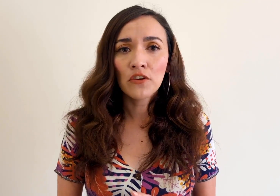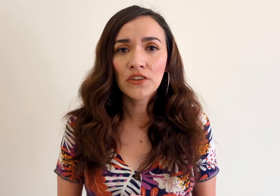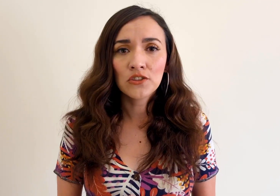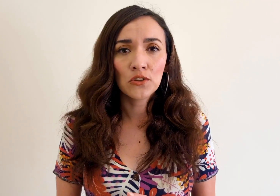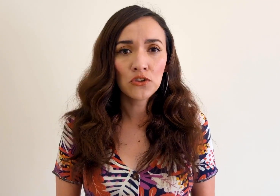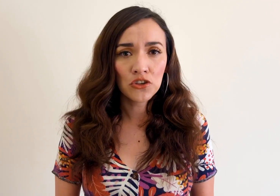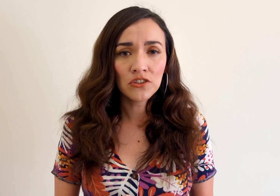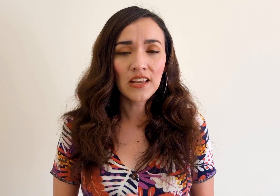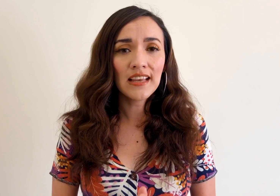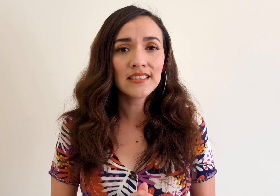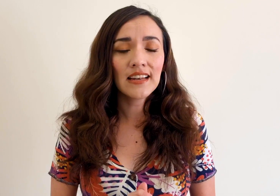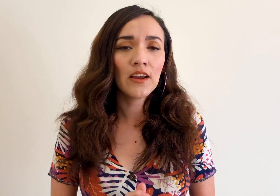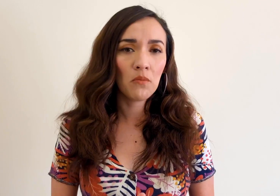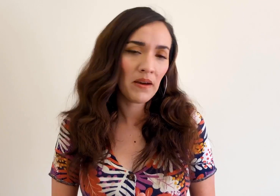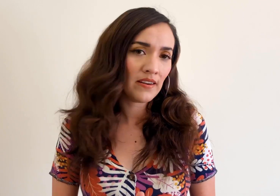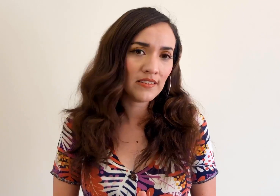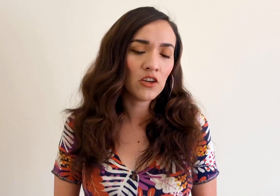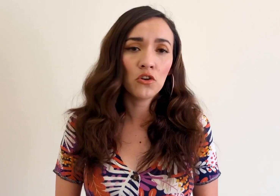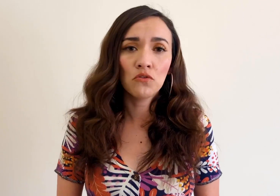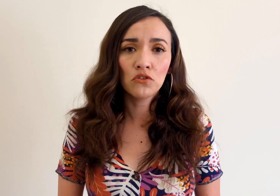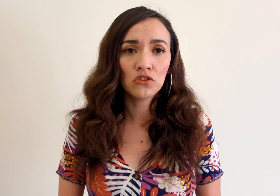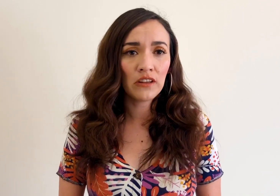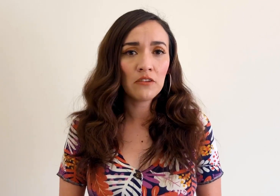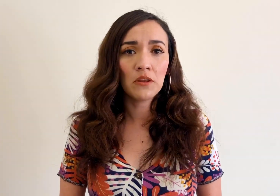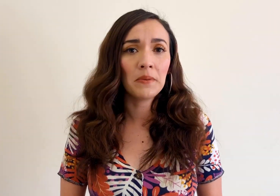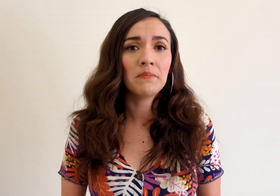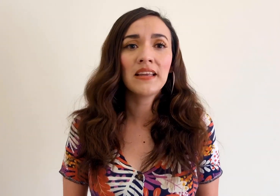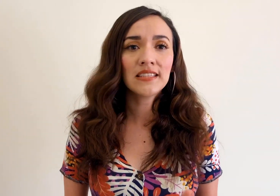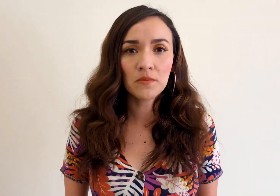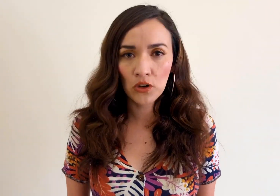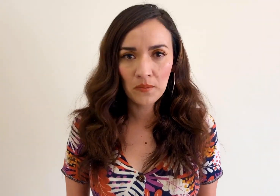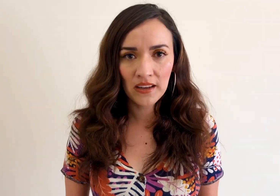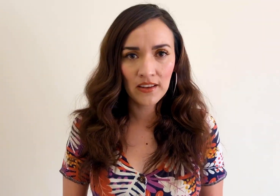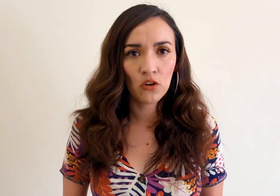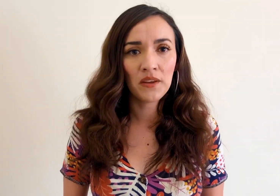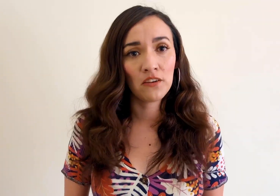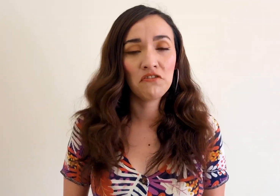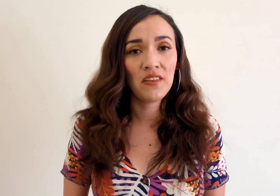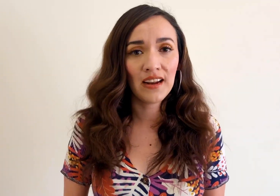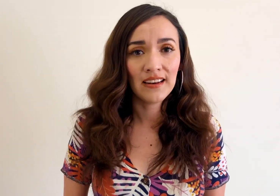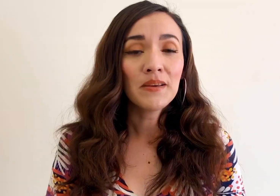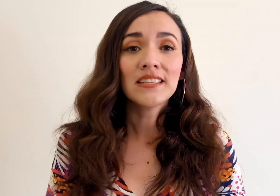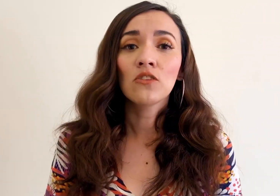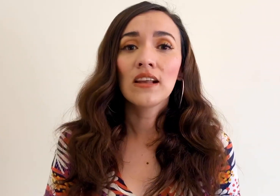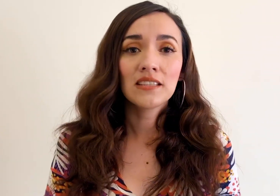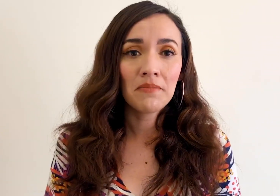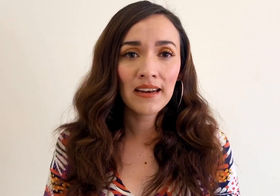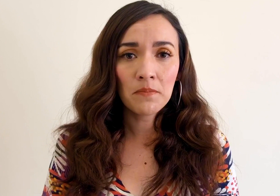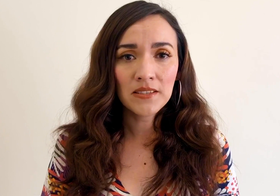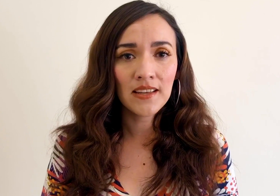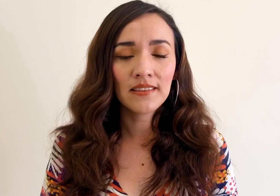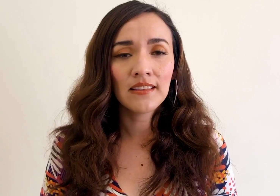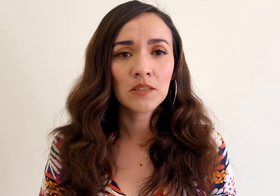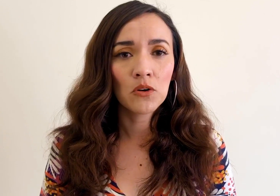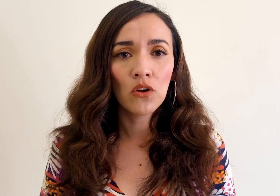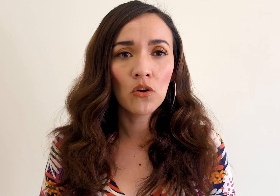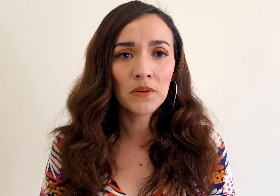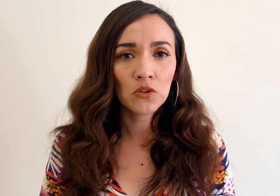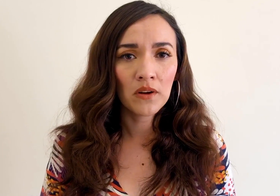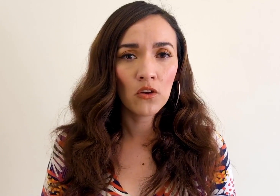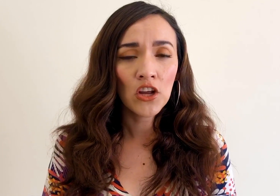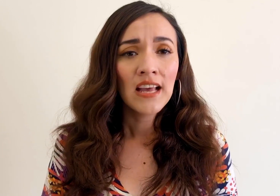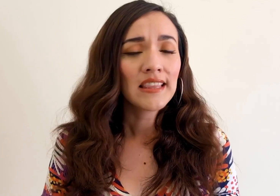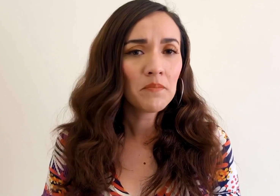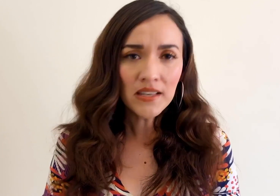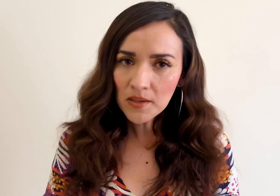Cyber Robotics Solutions es León Bartlett, hijo de un funcionario de primerísimo nivel en el gobierno federal. Empezando la semana, el presidente Andrés Manuel